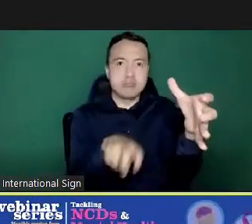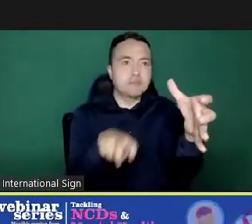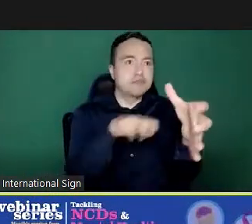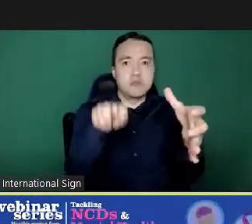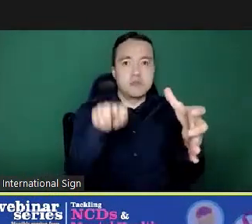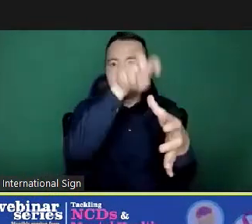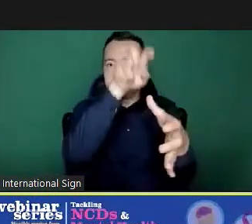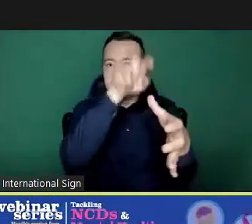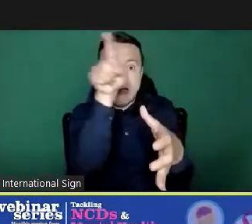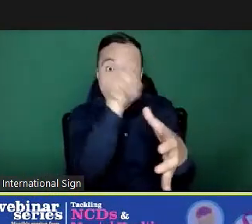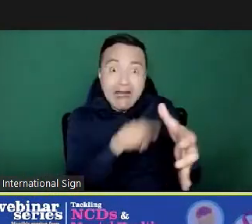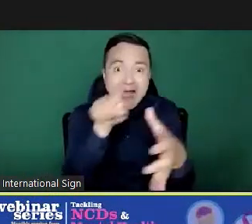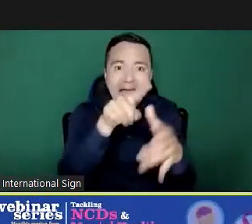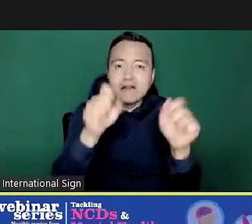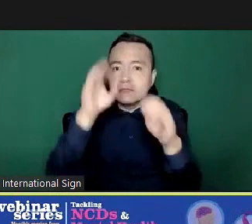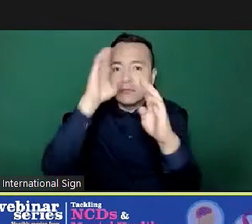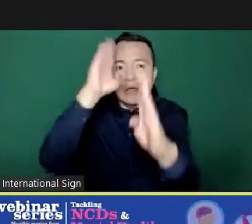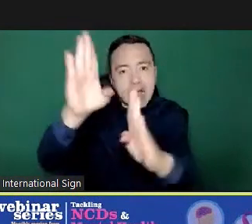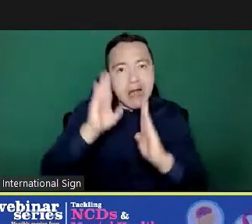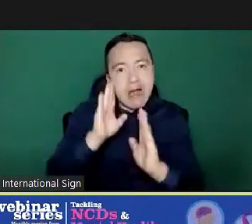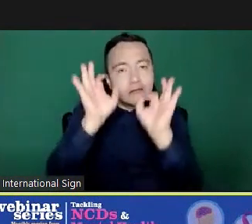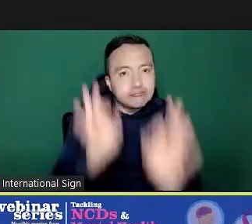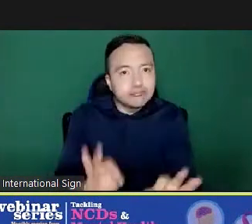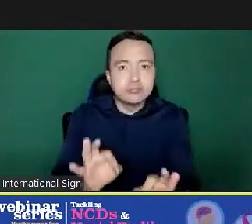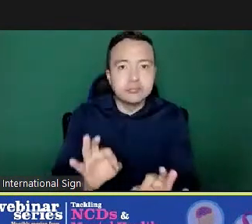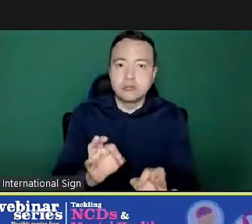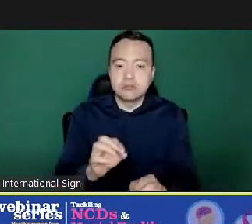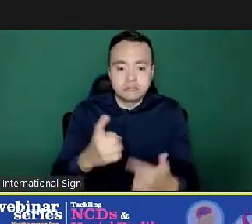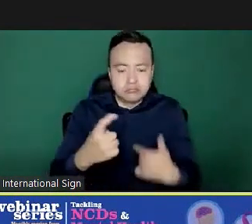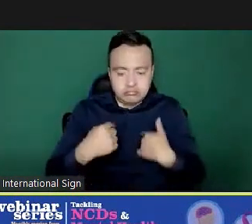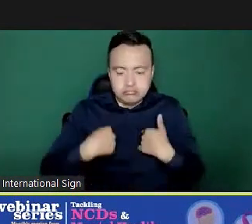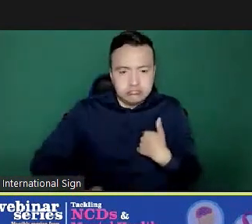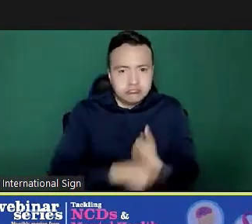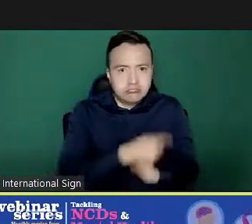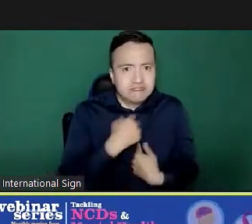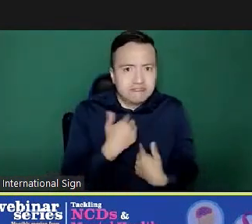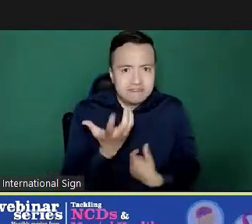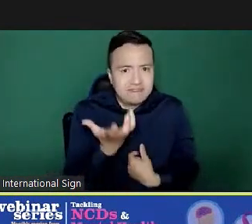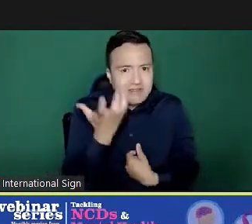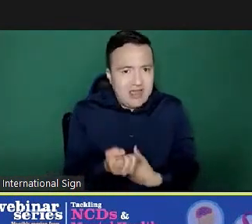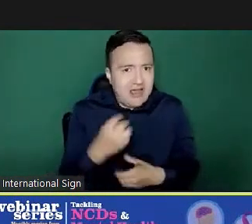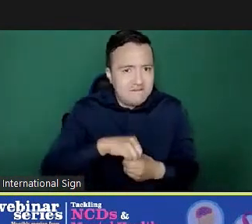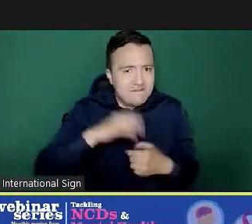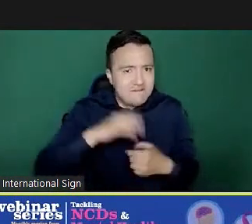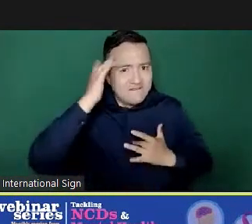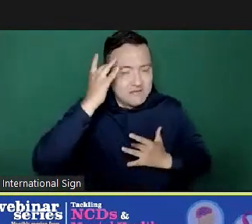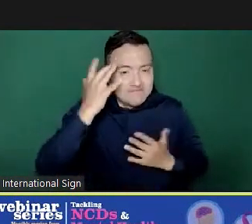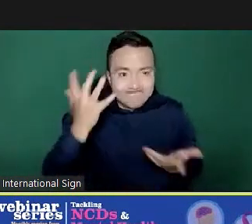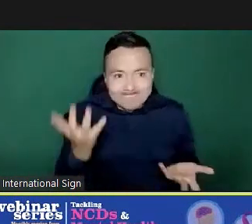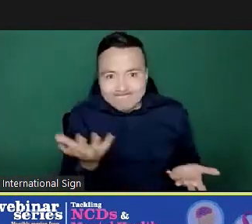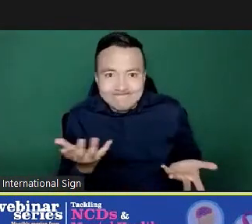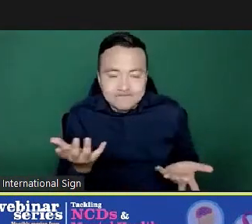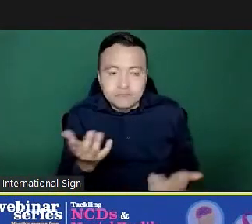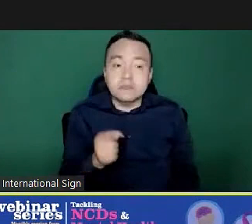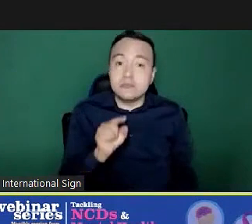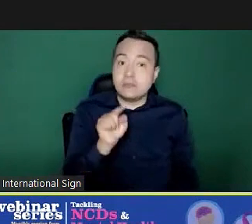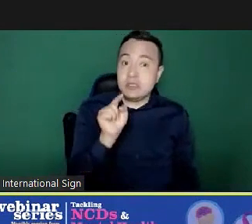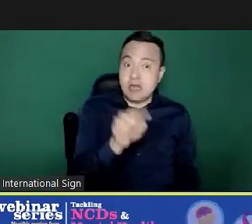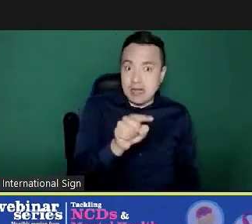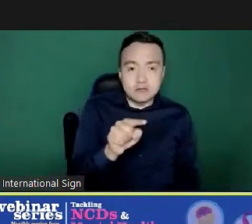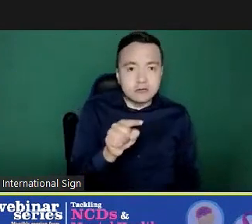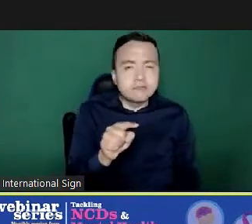atención que responde a las necesidades de la atención crónica de NTs. Un pilar fuerte de esto sería mejorar